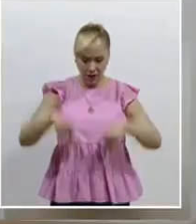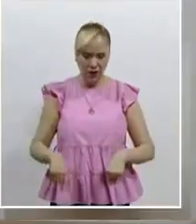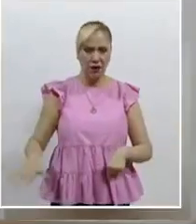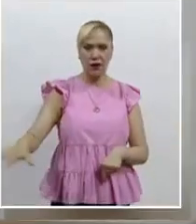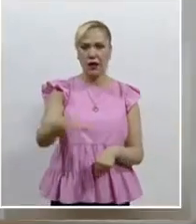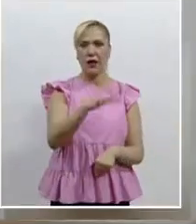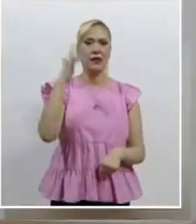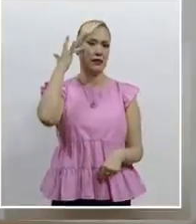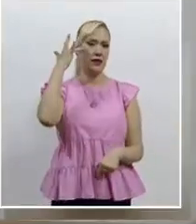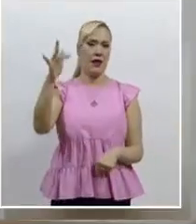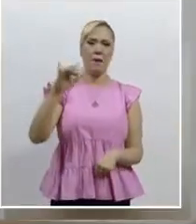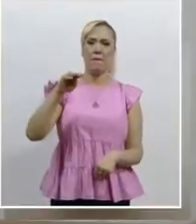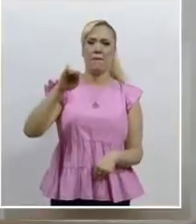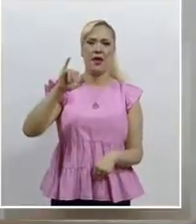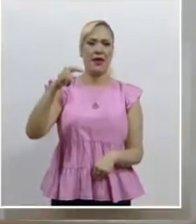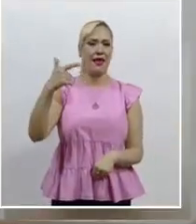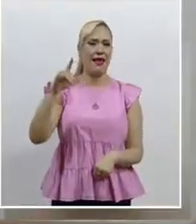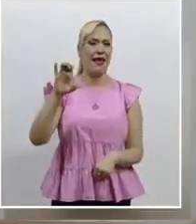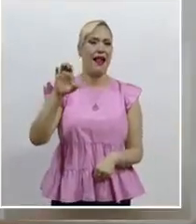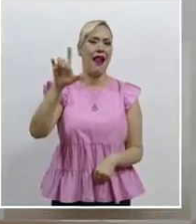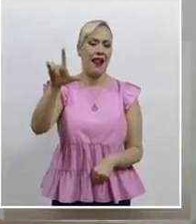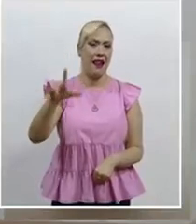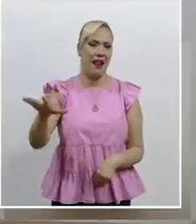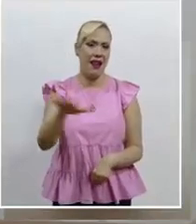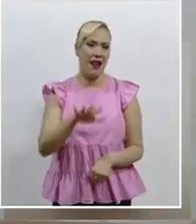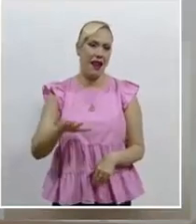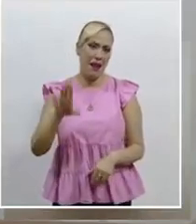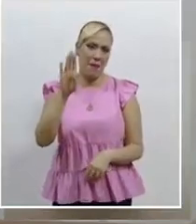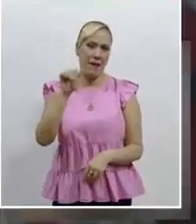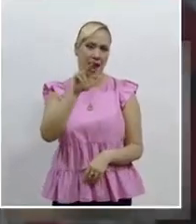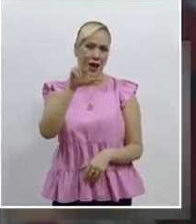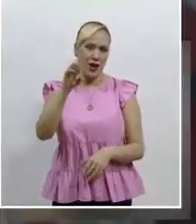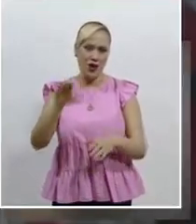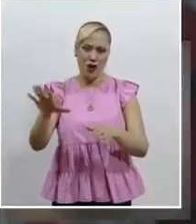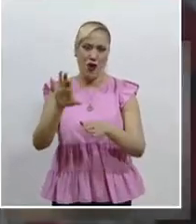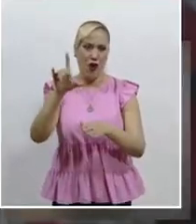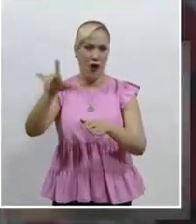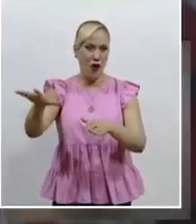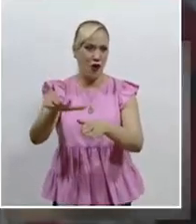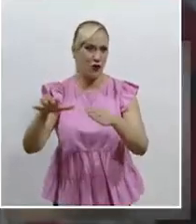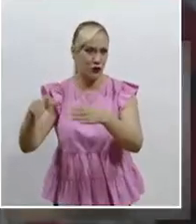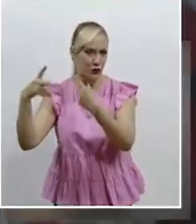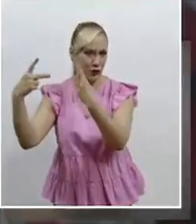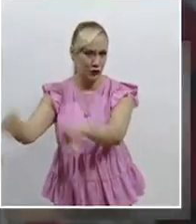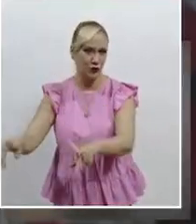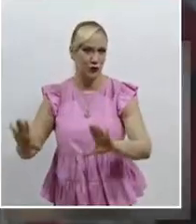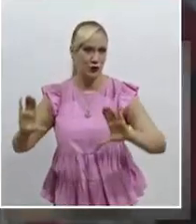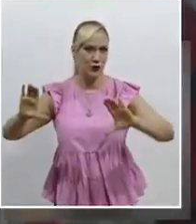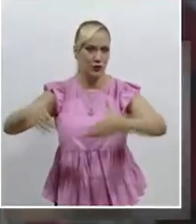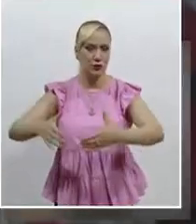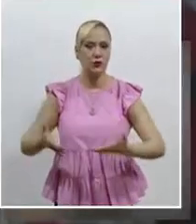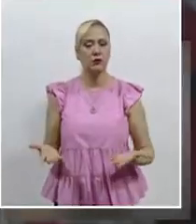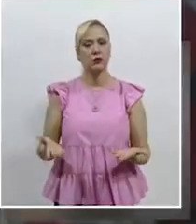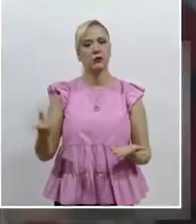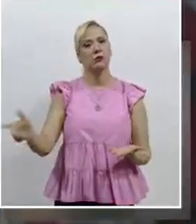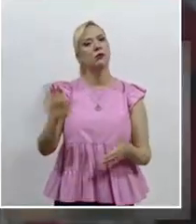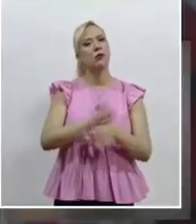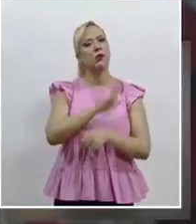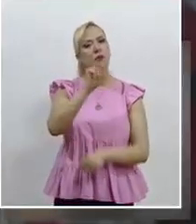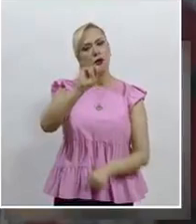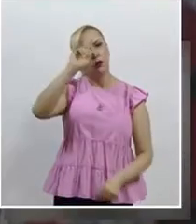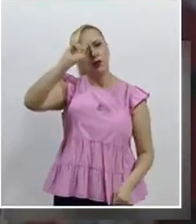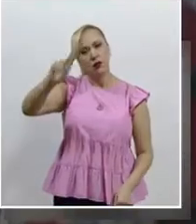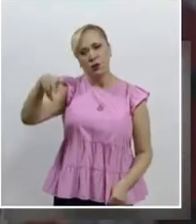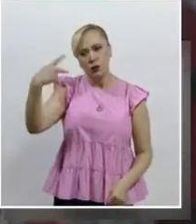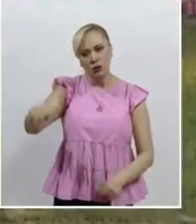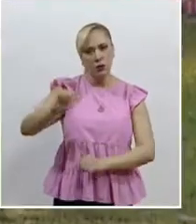de San Miguel. Indicó que si bien el tribunal actuó correctamente al concluir que los demandantes carecían de derecho para ser reconocidos como